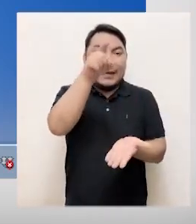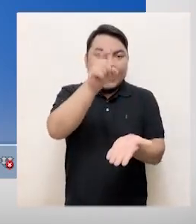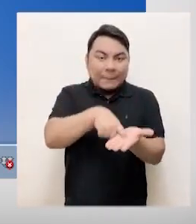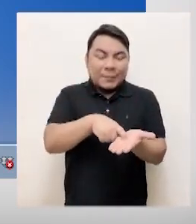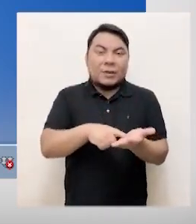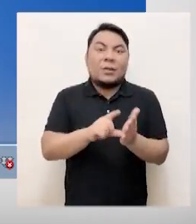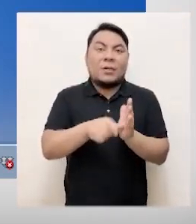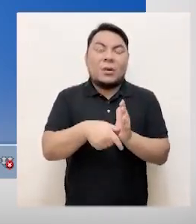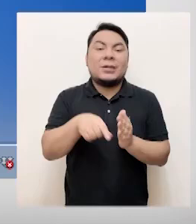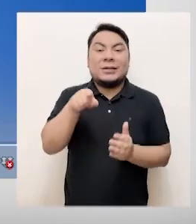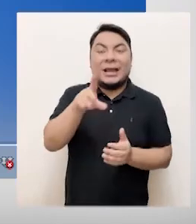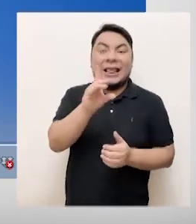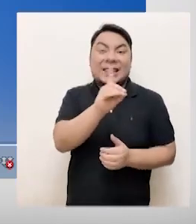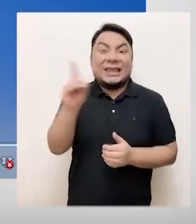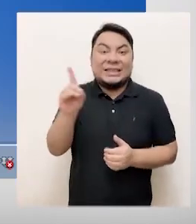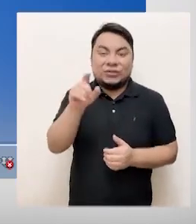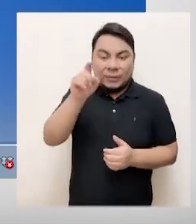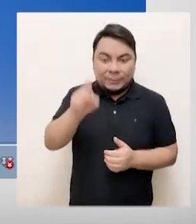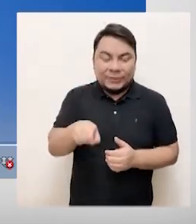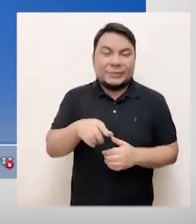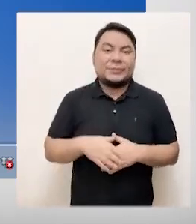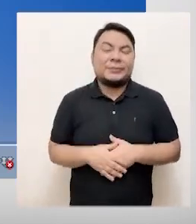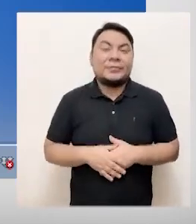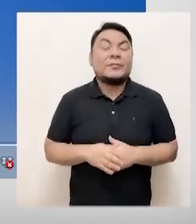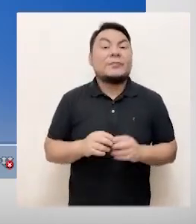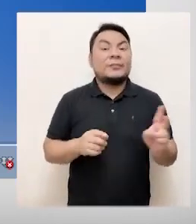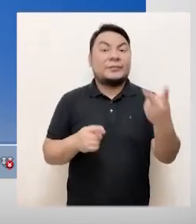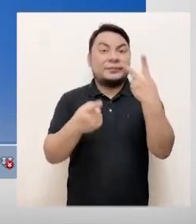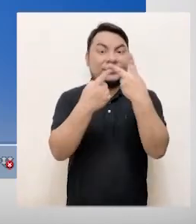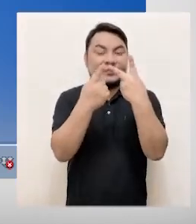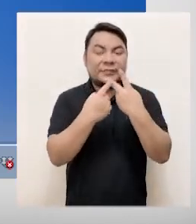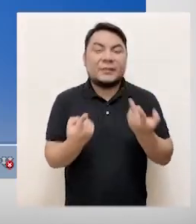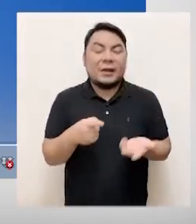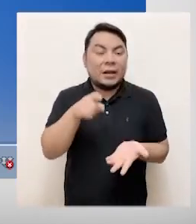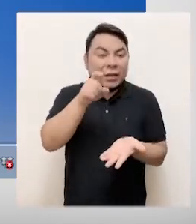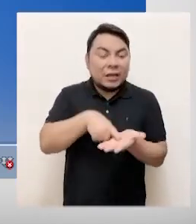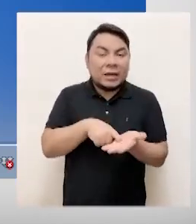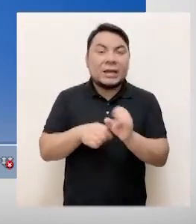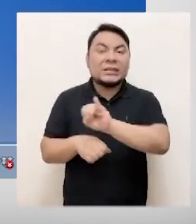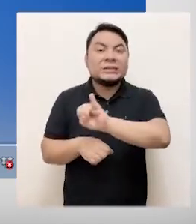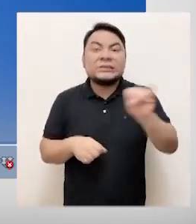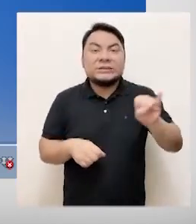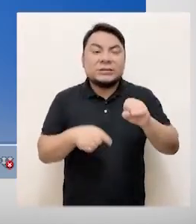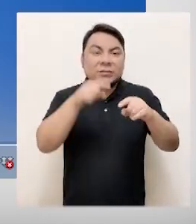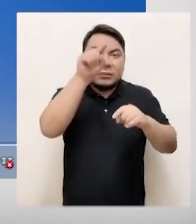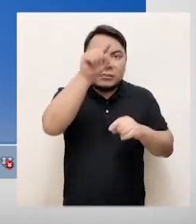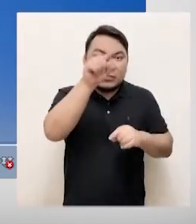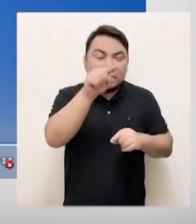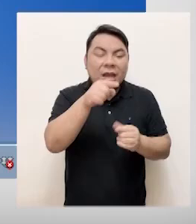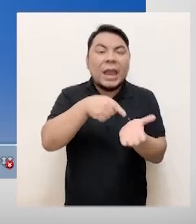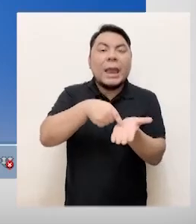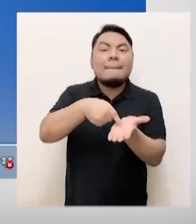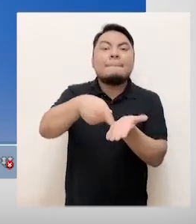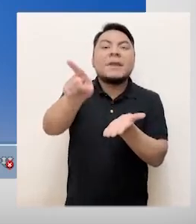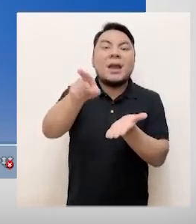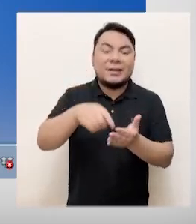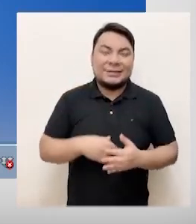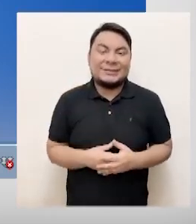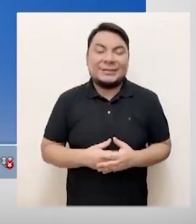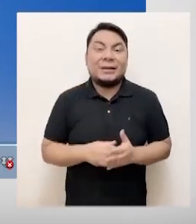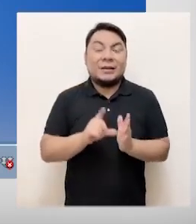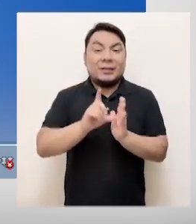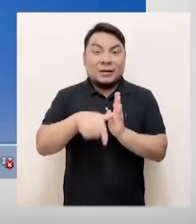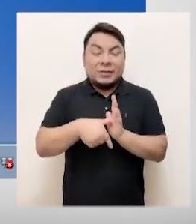guardar. Y luego, haga clic derecho sobre él. Segundo, haga clic izquierdo sobre el botón